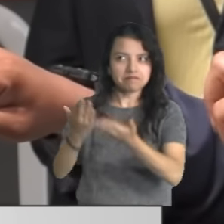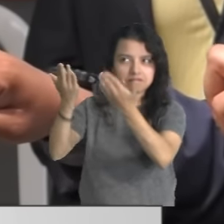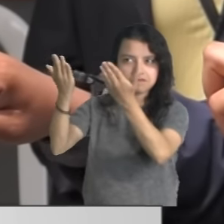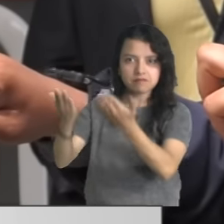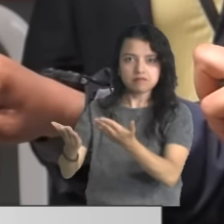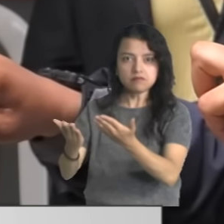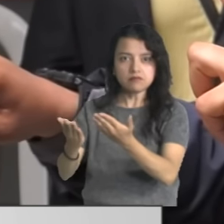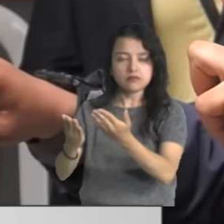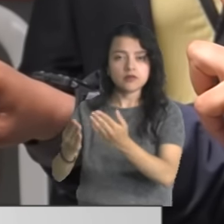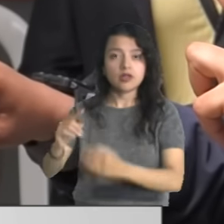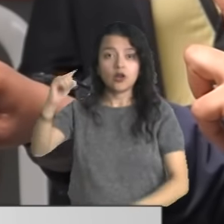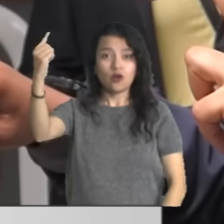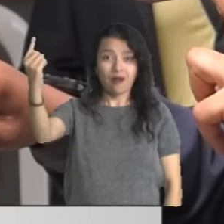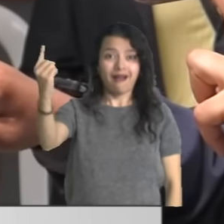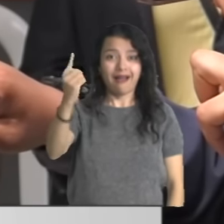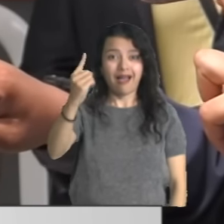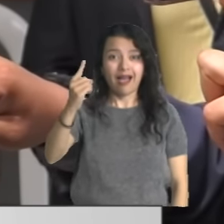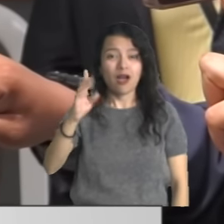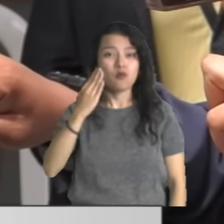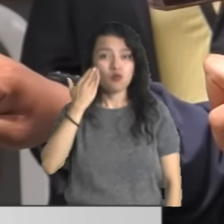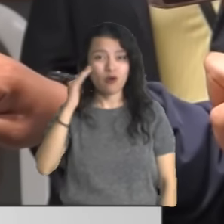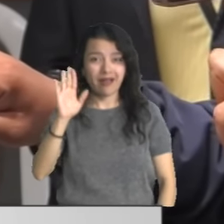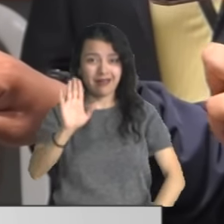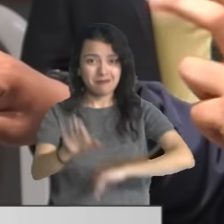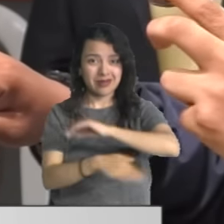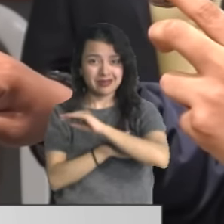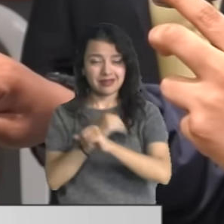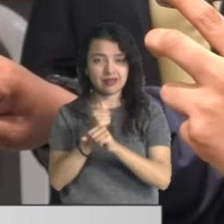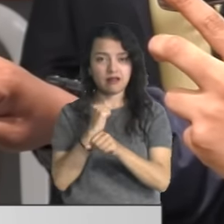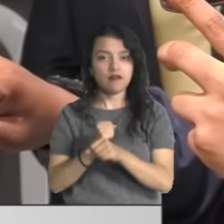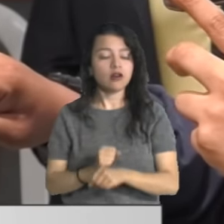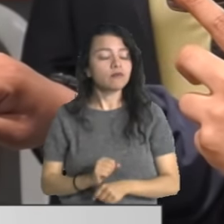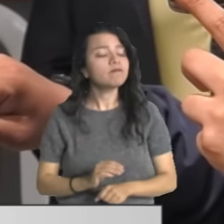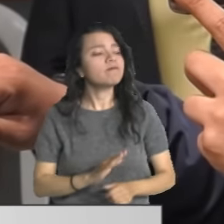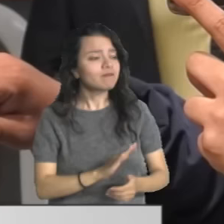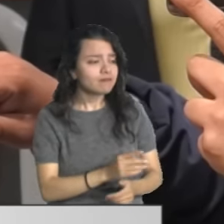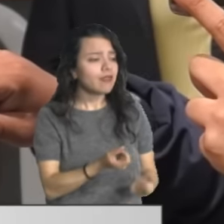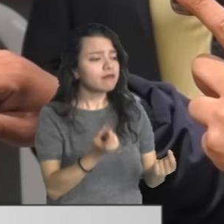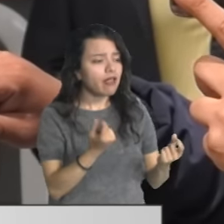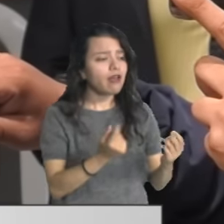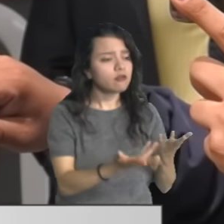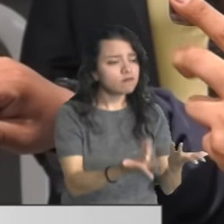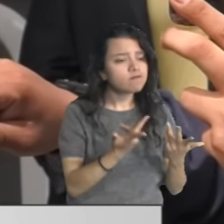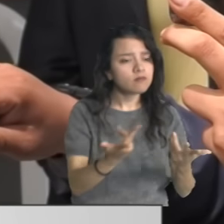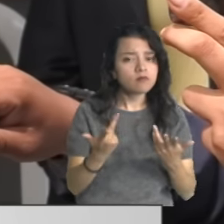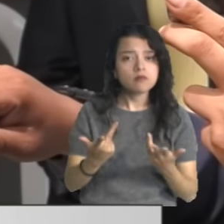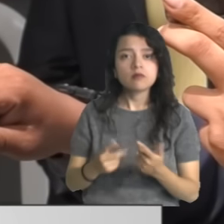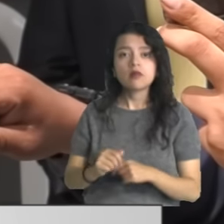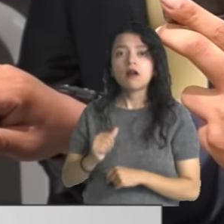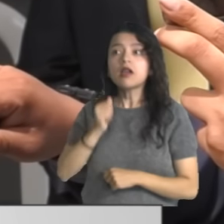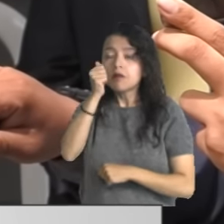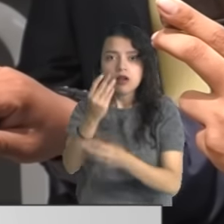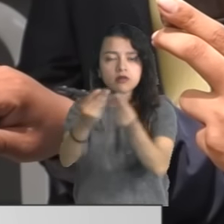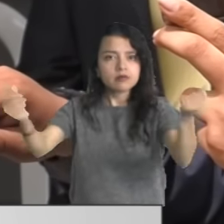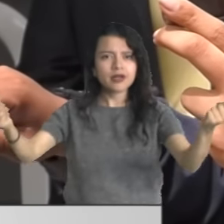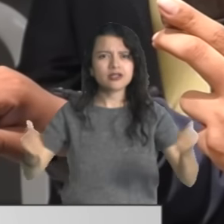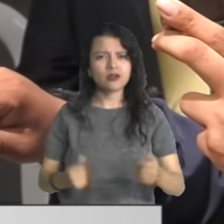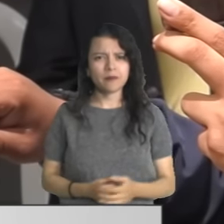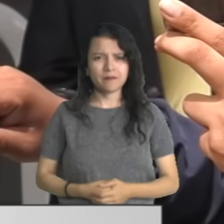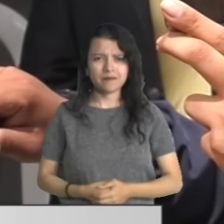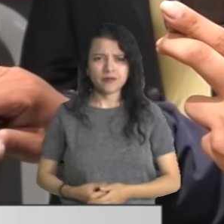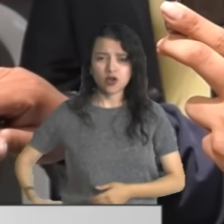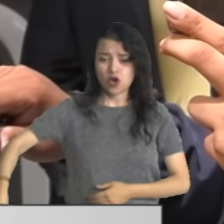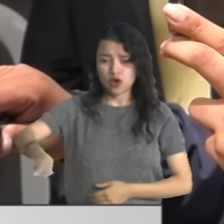mañana desaparece, como la bonificación para los inspectores municipales, los que más mal ganan en Colombia, como